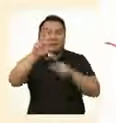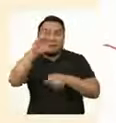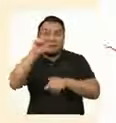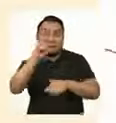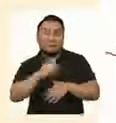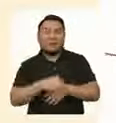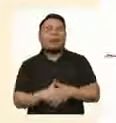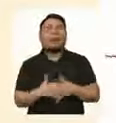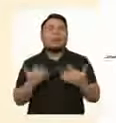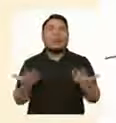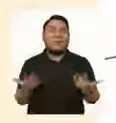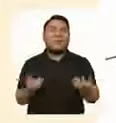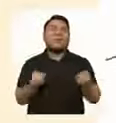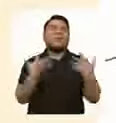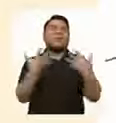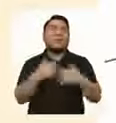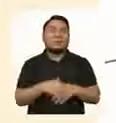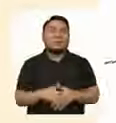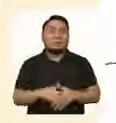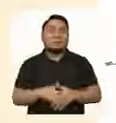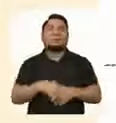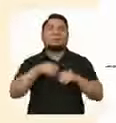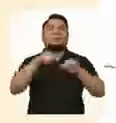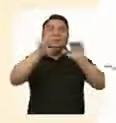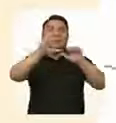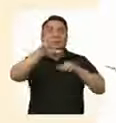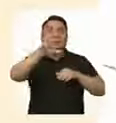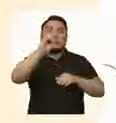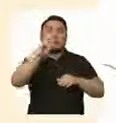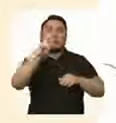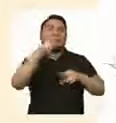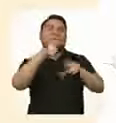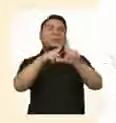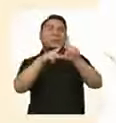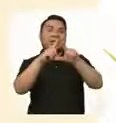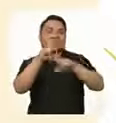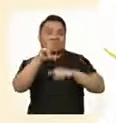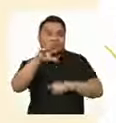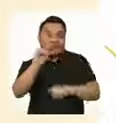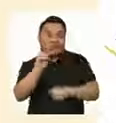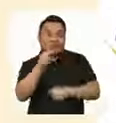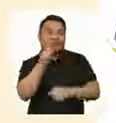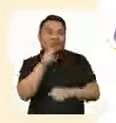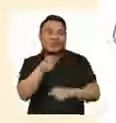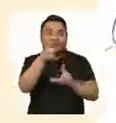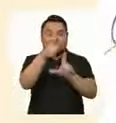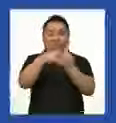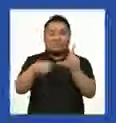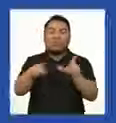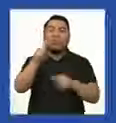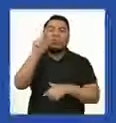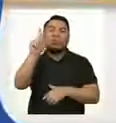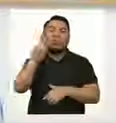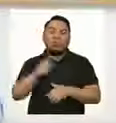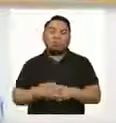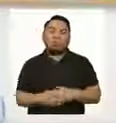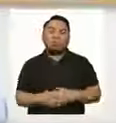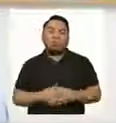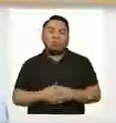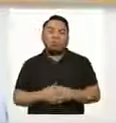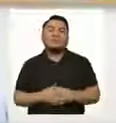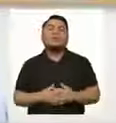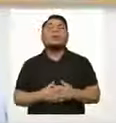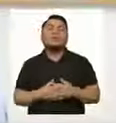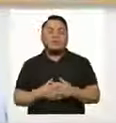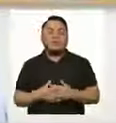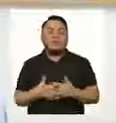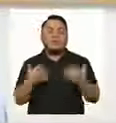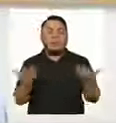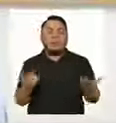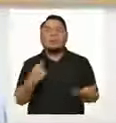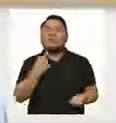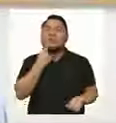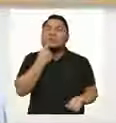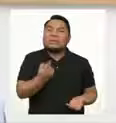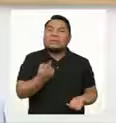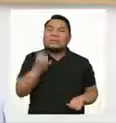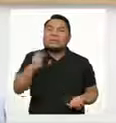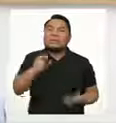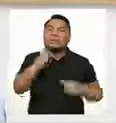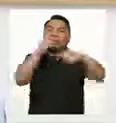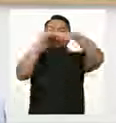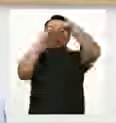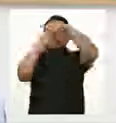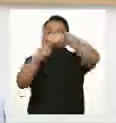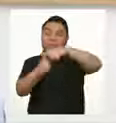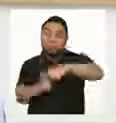La suma sería 30 entre 30, que dividiéndolo nos da 1. Es por eso que decimos que la suma